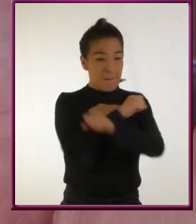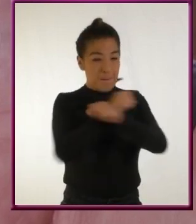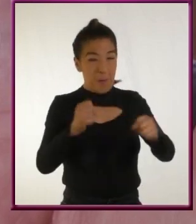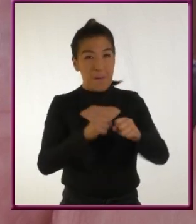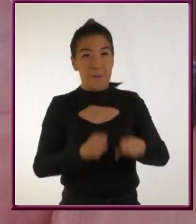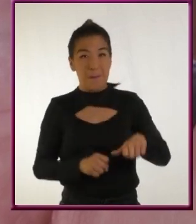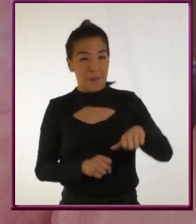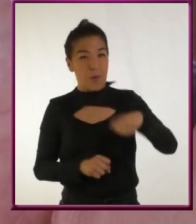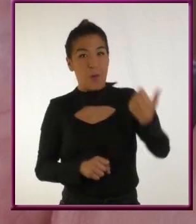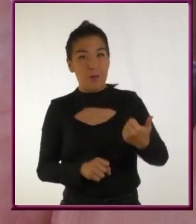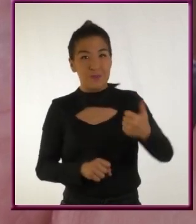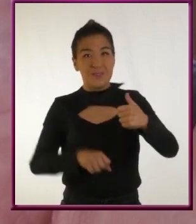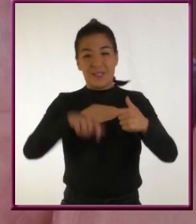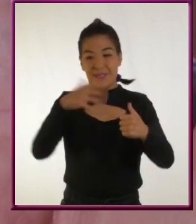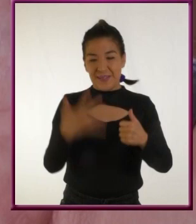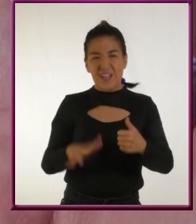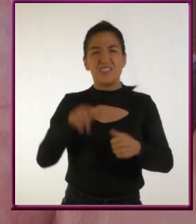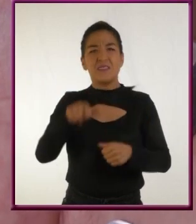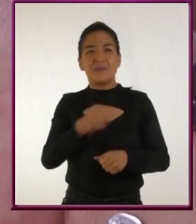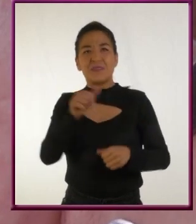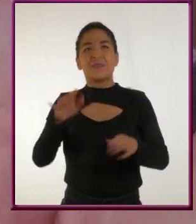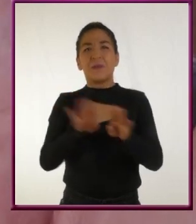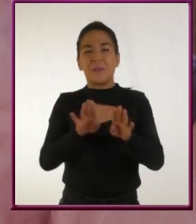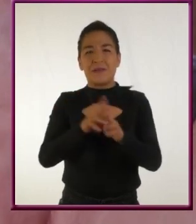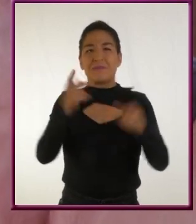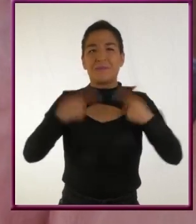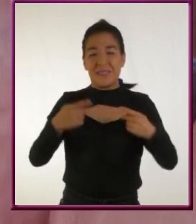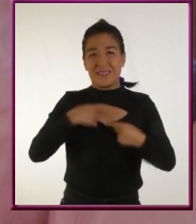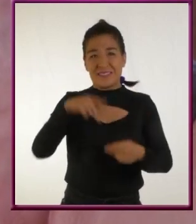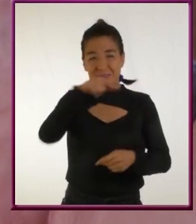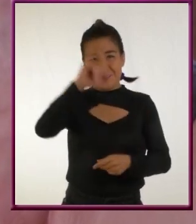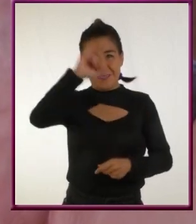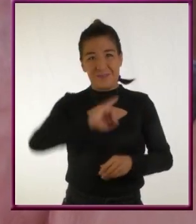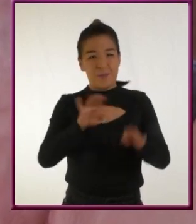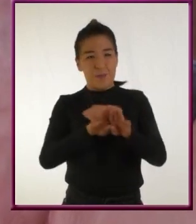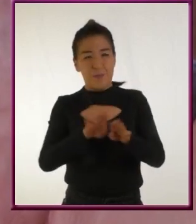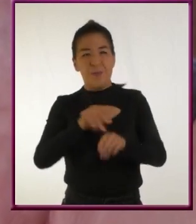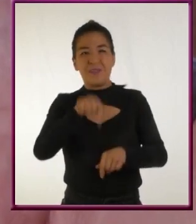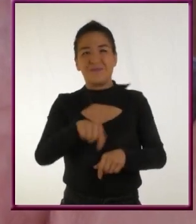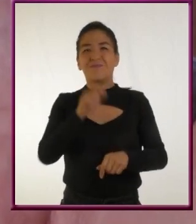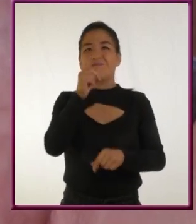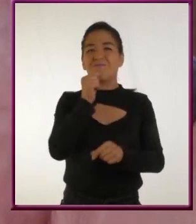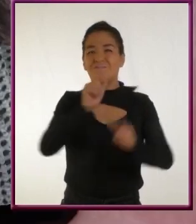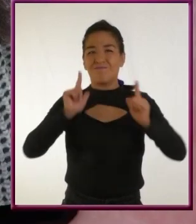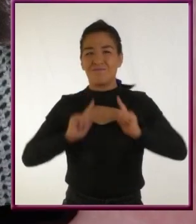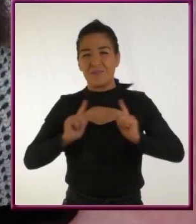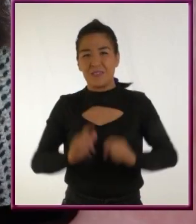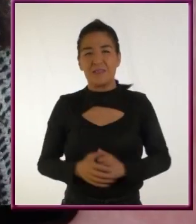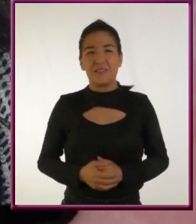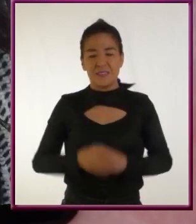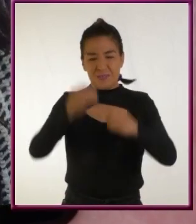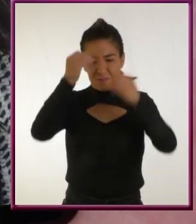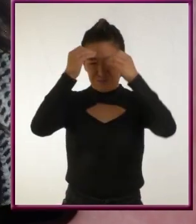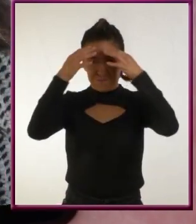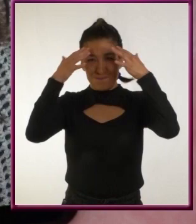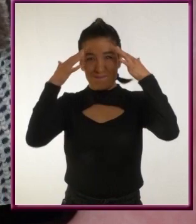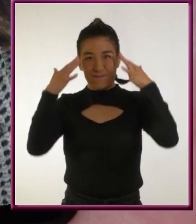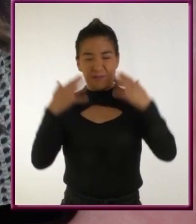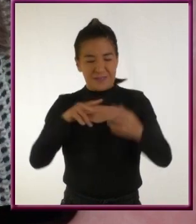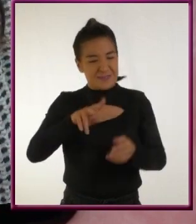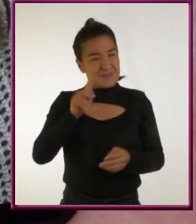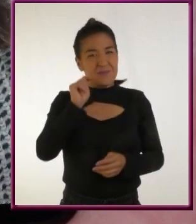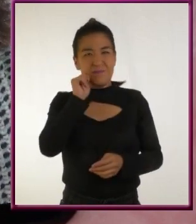bomba pasó del 11 al 10 mientras una gota de sudor frío recorría la frente del jefe del escuadrón. Se puso